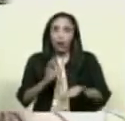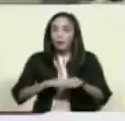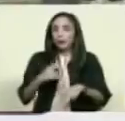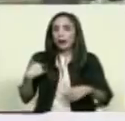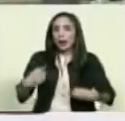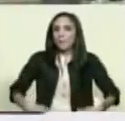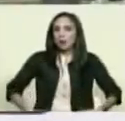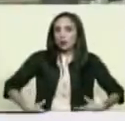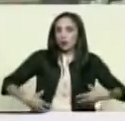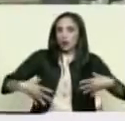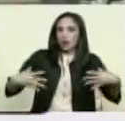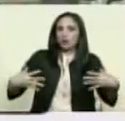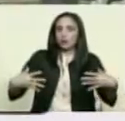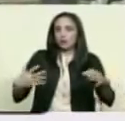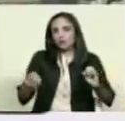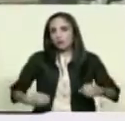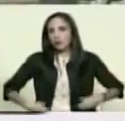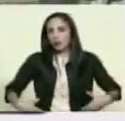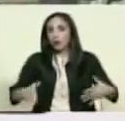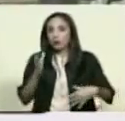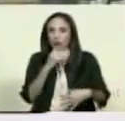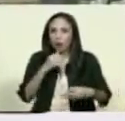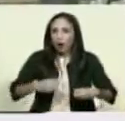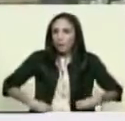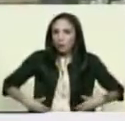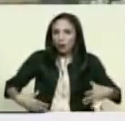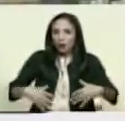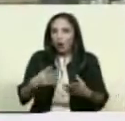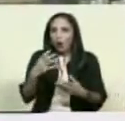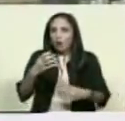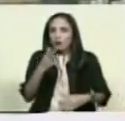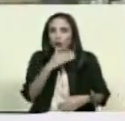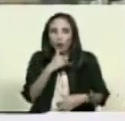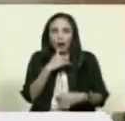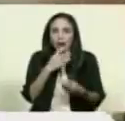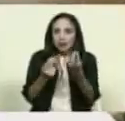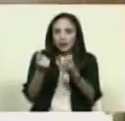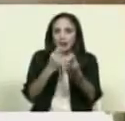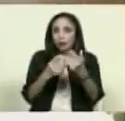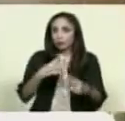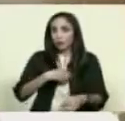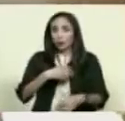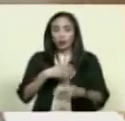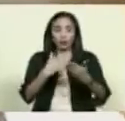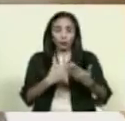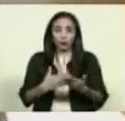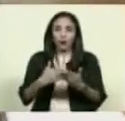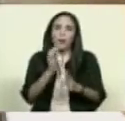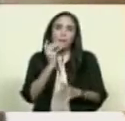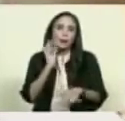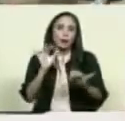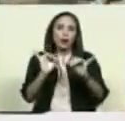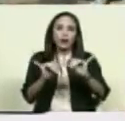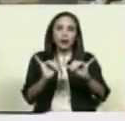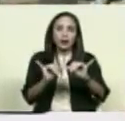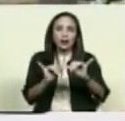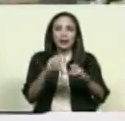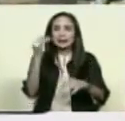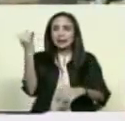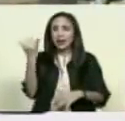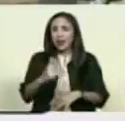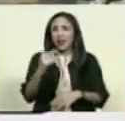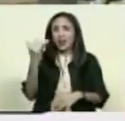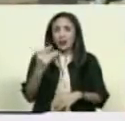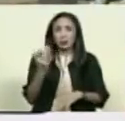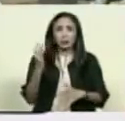billete, billetudo. Ingeniería, no, tienes que pagar un ojo de la cara y al final de la carrera